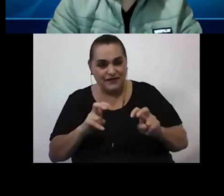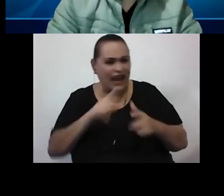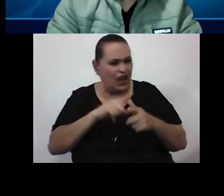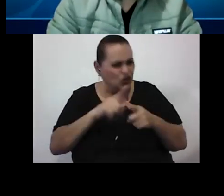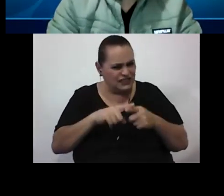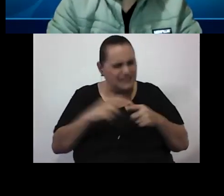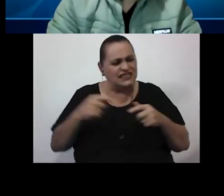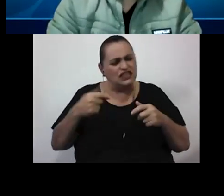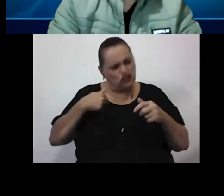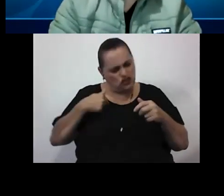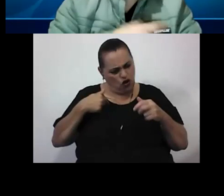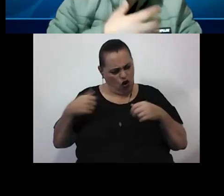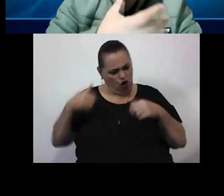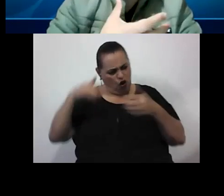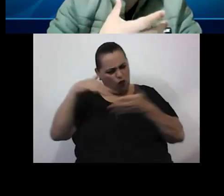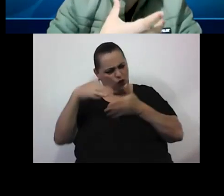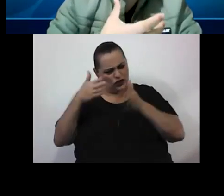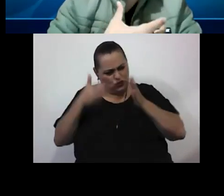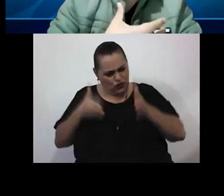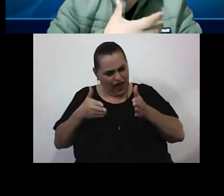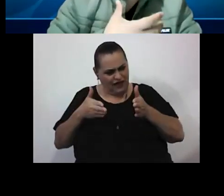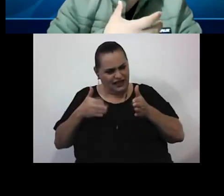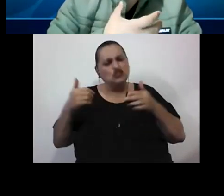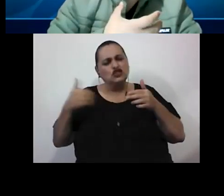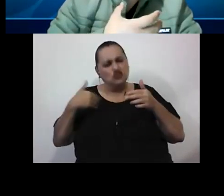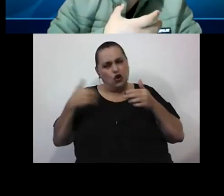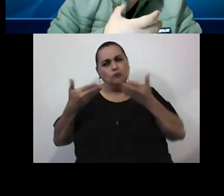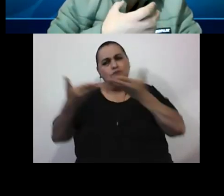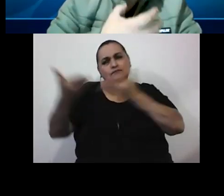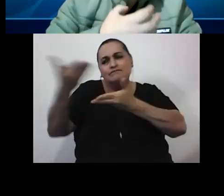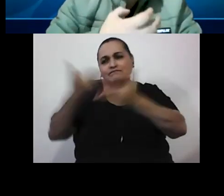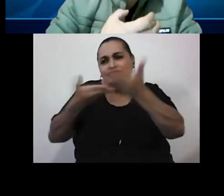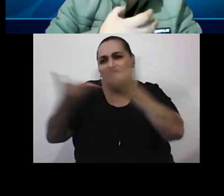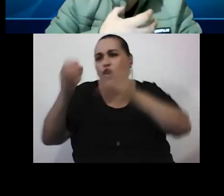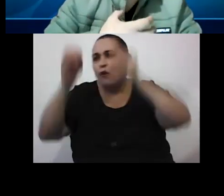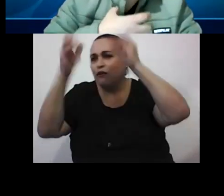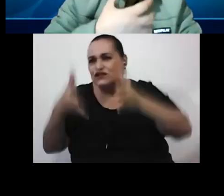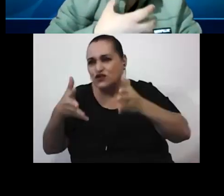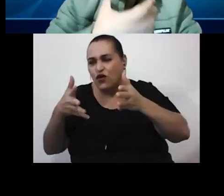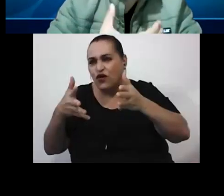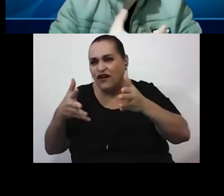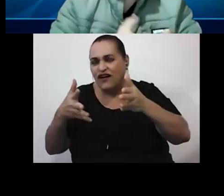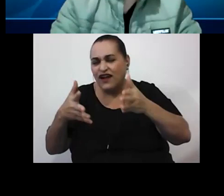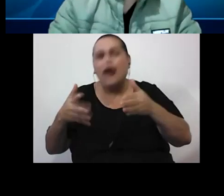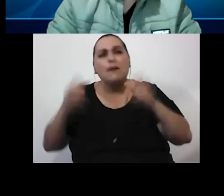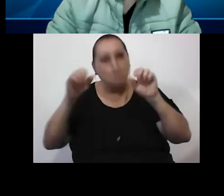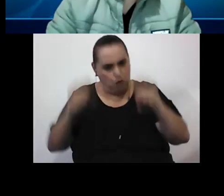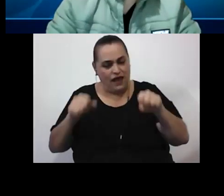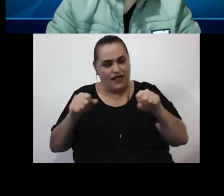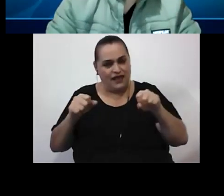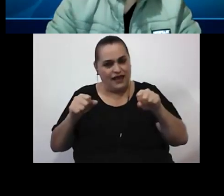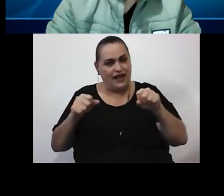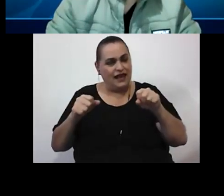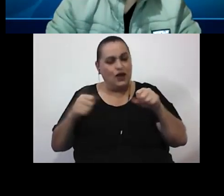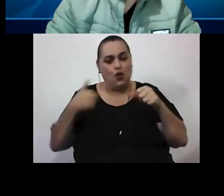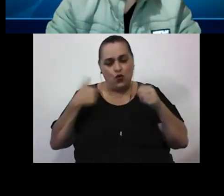un profesor? Porque cuando hay conexión, los niños y las niñas pueden complacer la